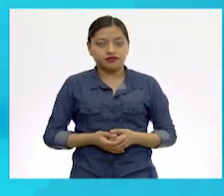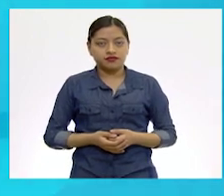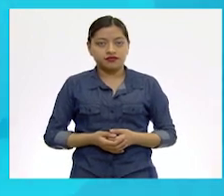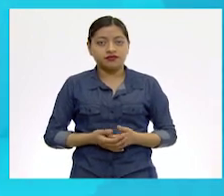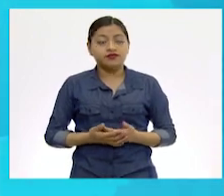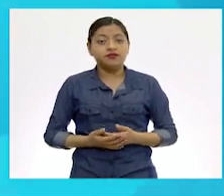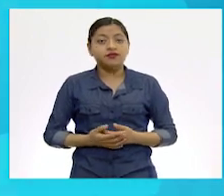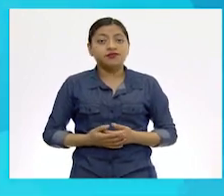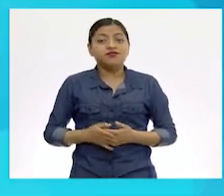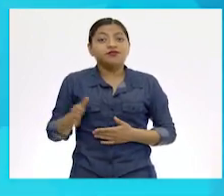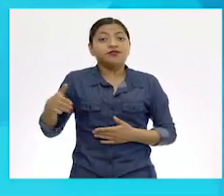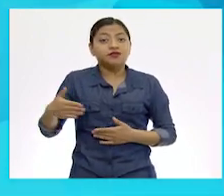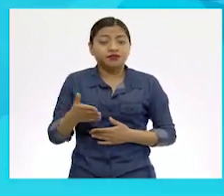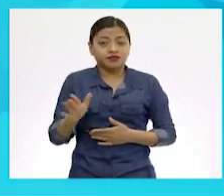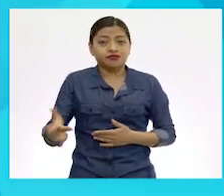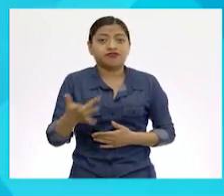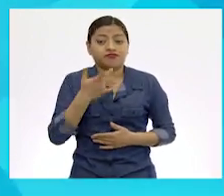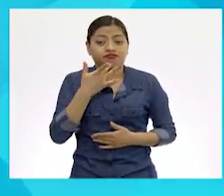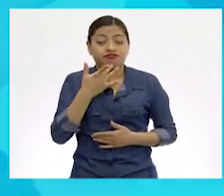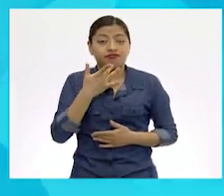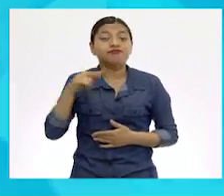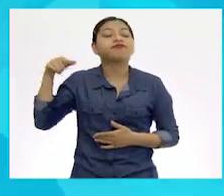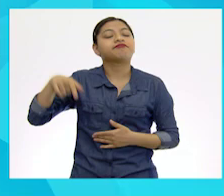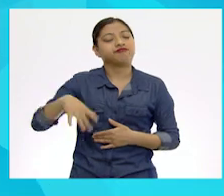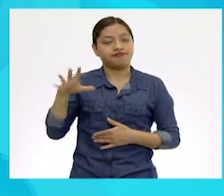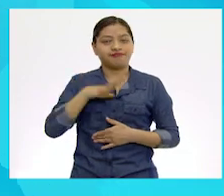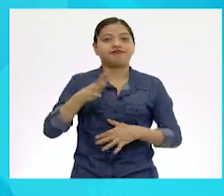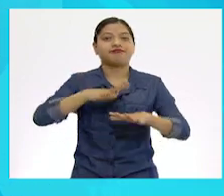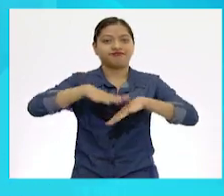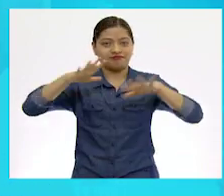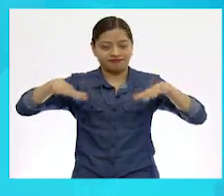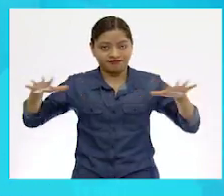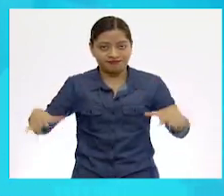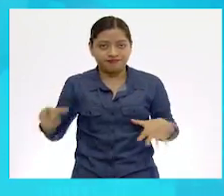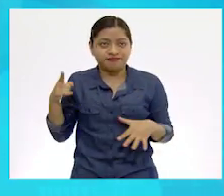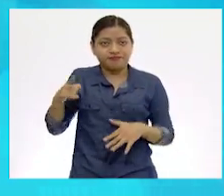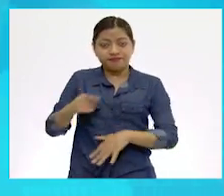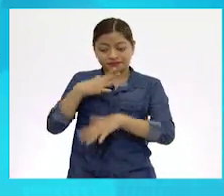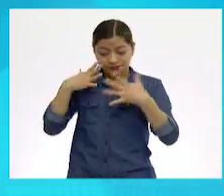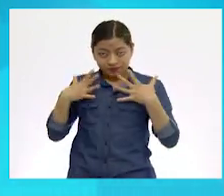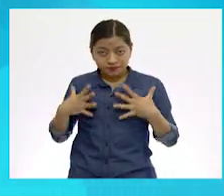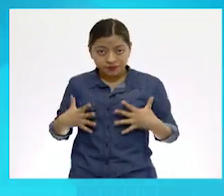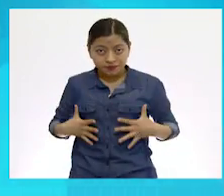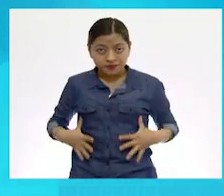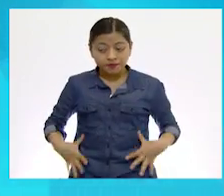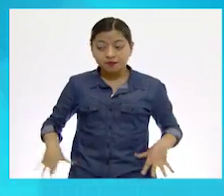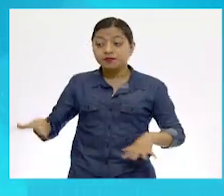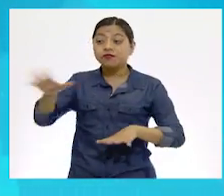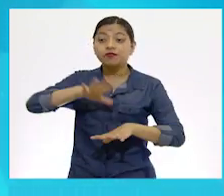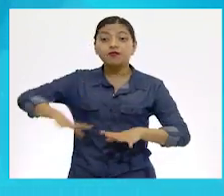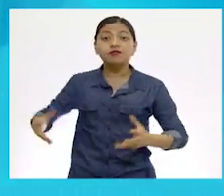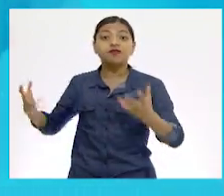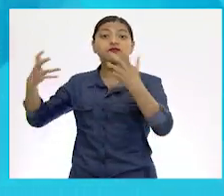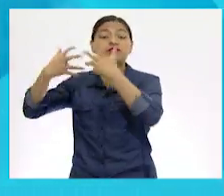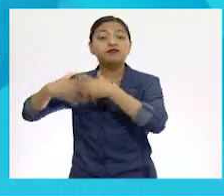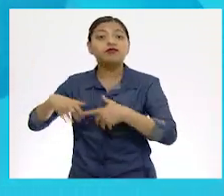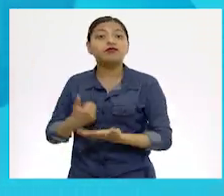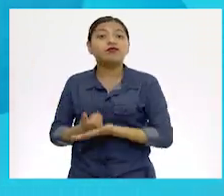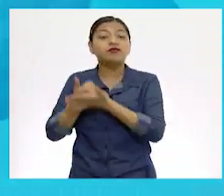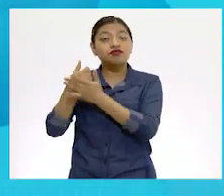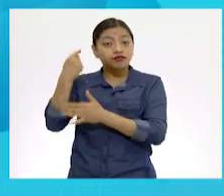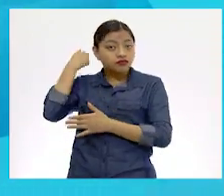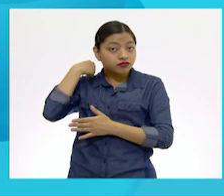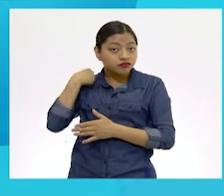El pez sapo espléndido también habita estos fondos marinos. El camuflaje de su piel y su primera espina dorsal le sirven para atraer a